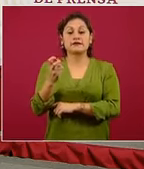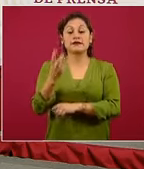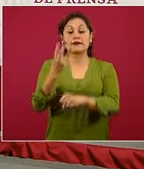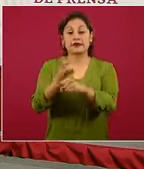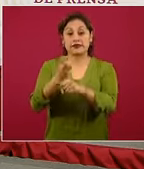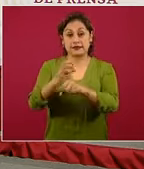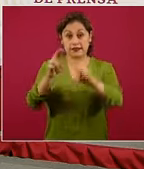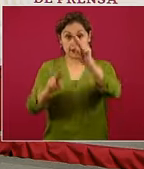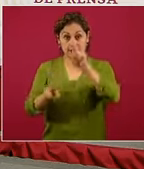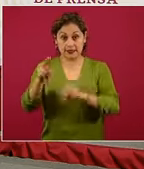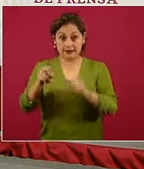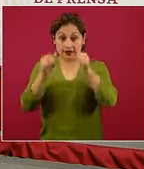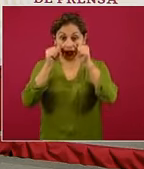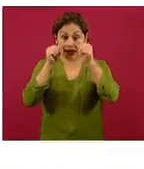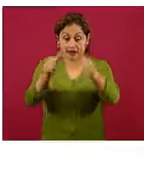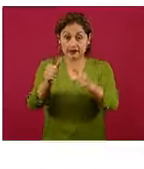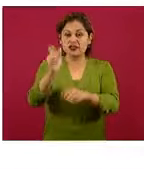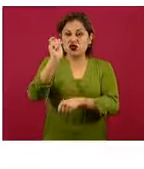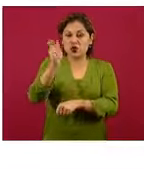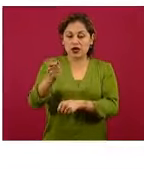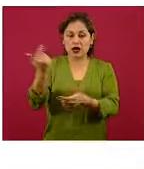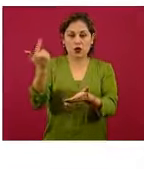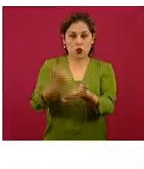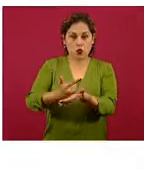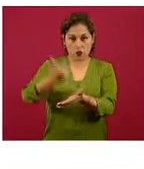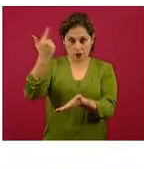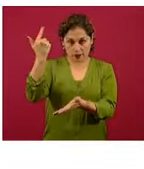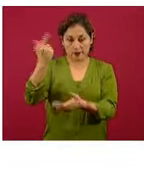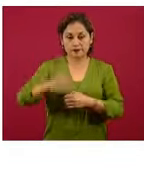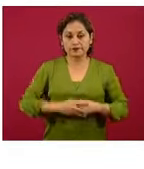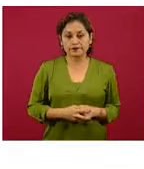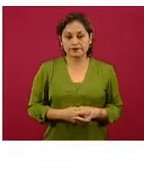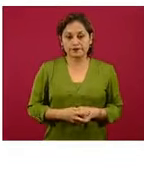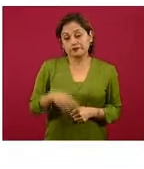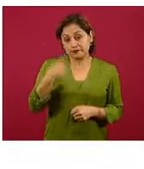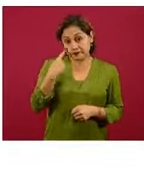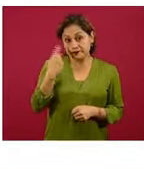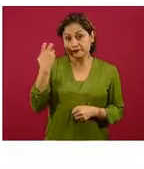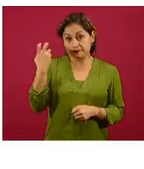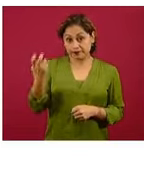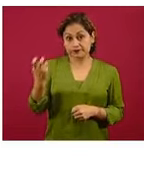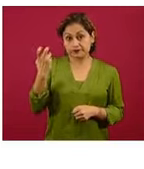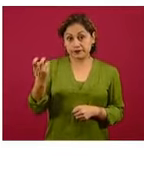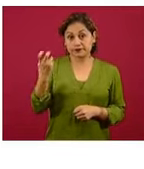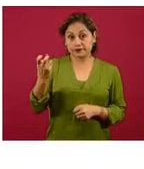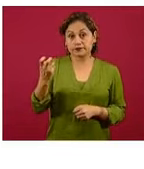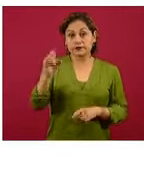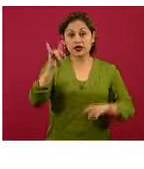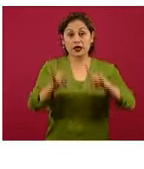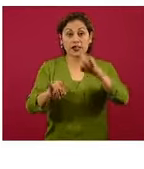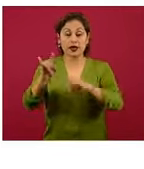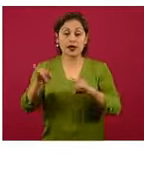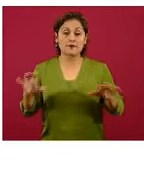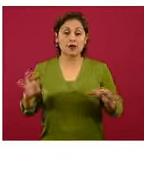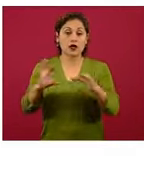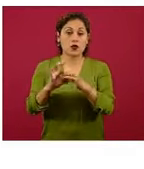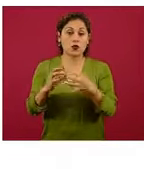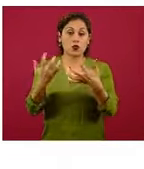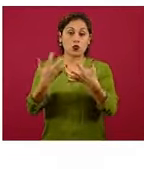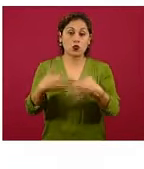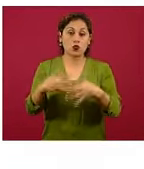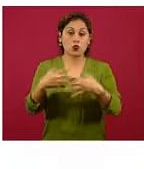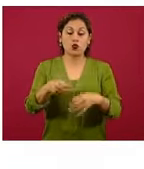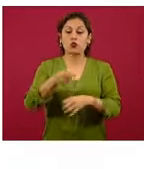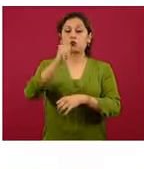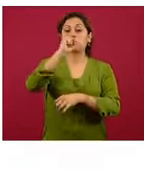nivel de atención y entonces estamos hablando de la disponibilidad de camas con ventilador, que son las camas